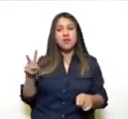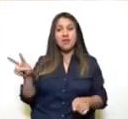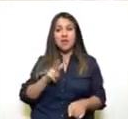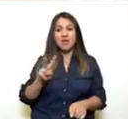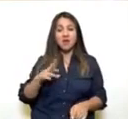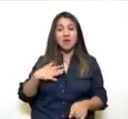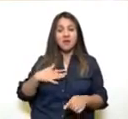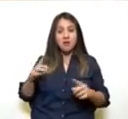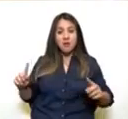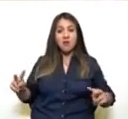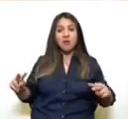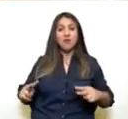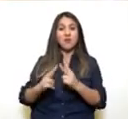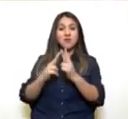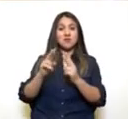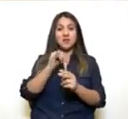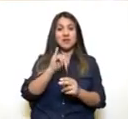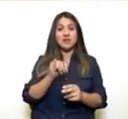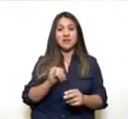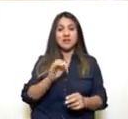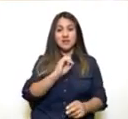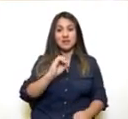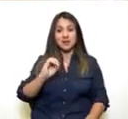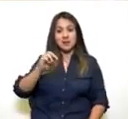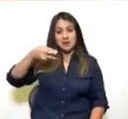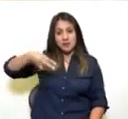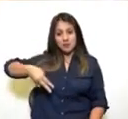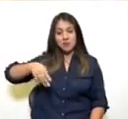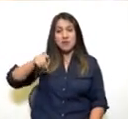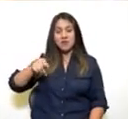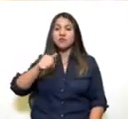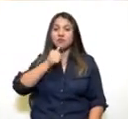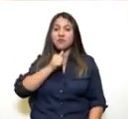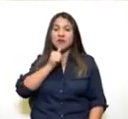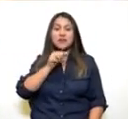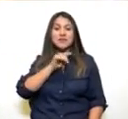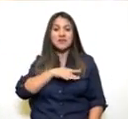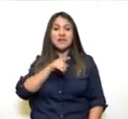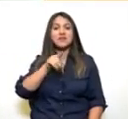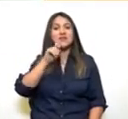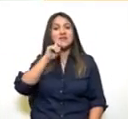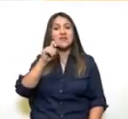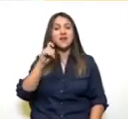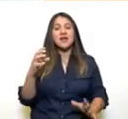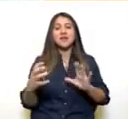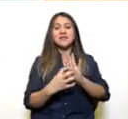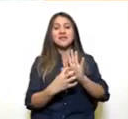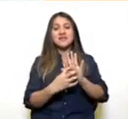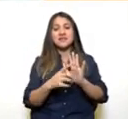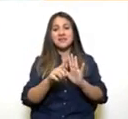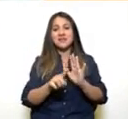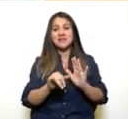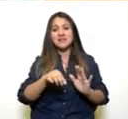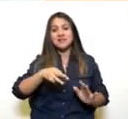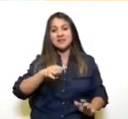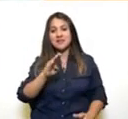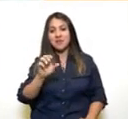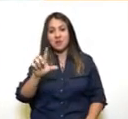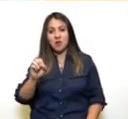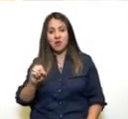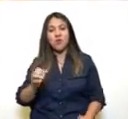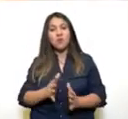se conocieran a través del sol creo que eso es lo que les falta chile es el símbolo un símbolo eso lo que les falta es chile